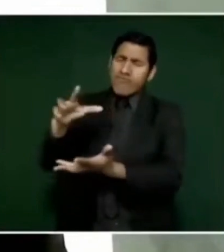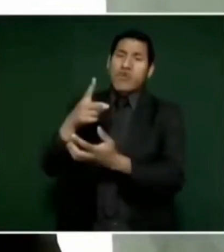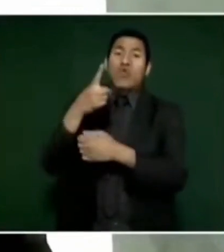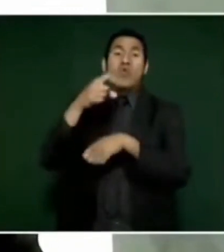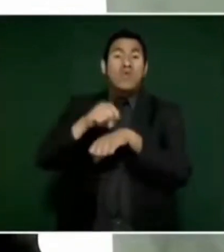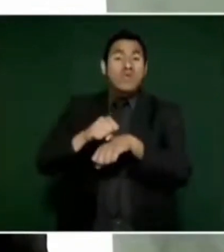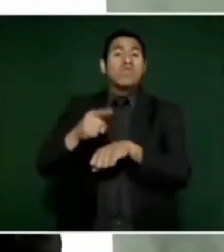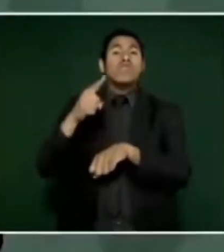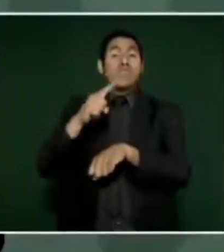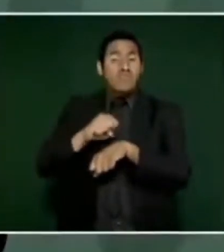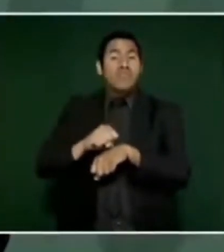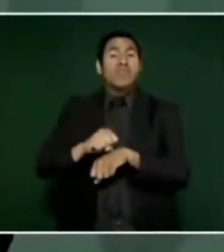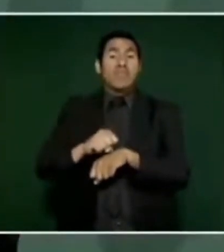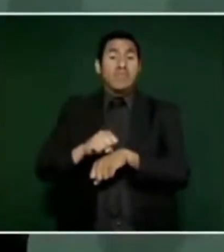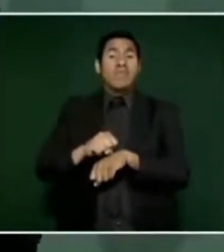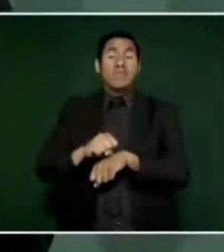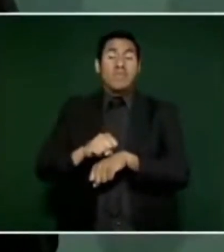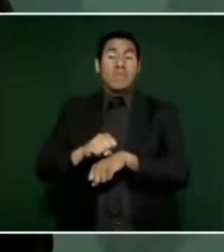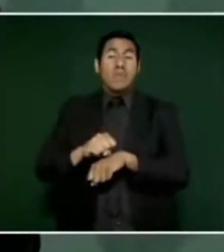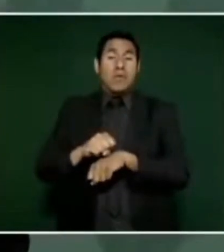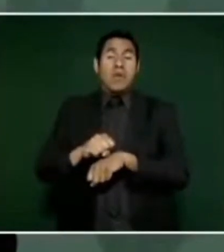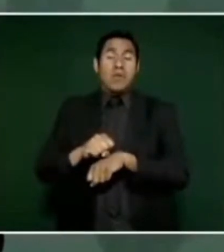Y ya estamos